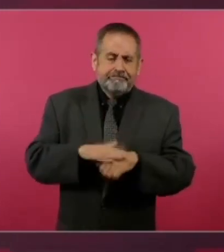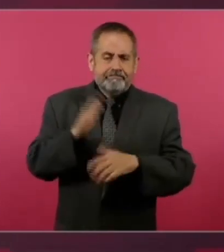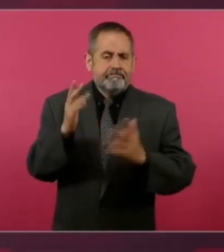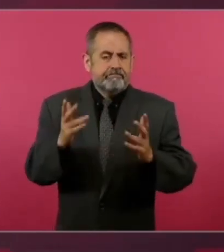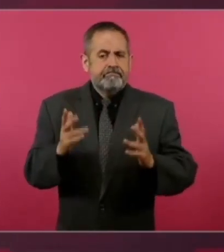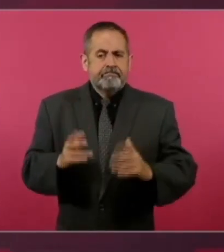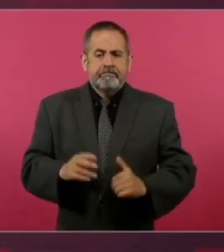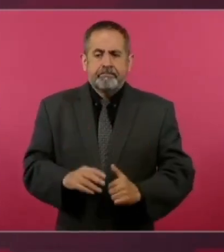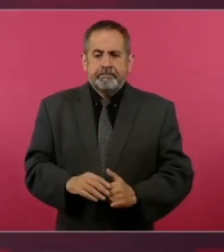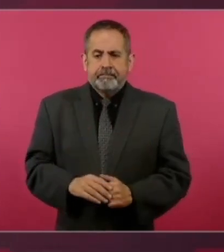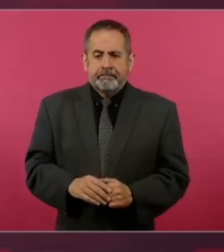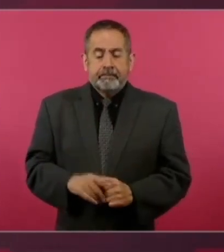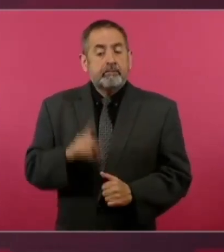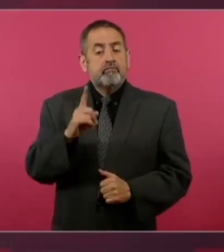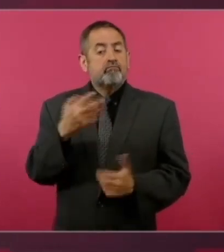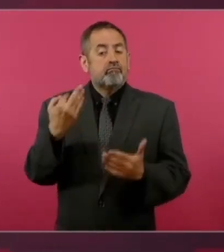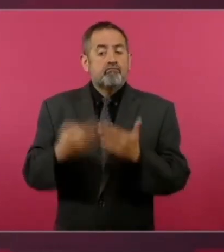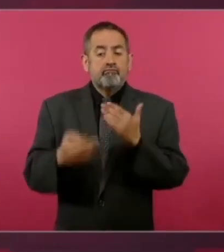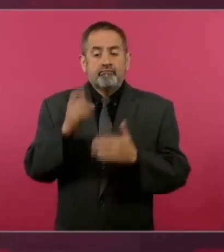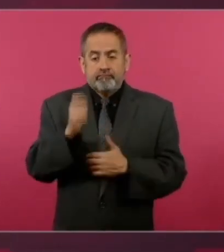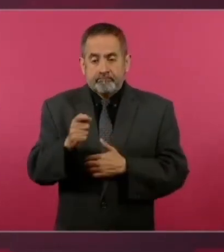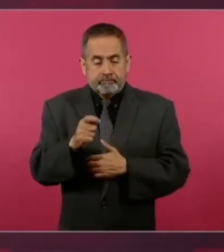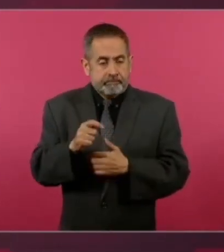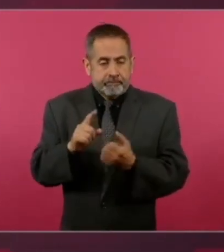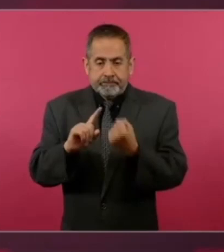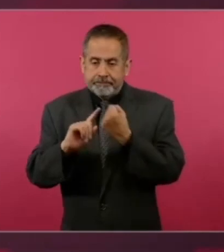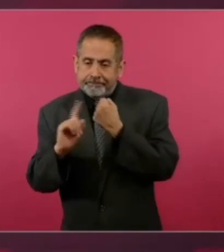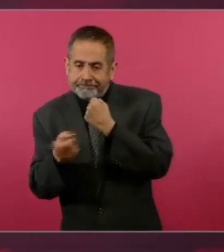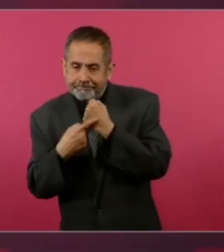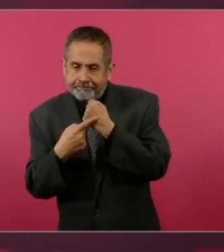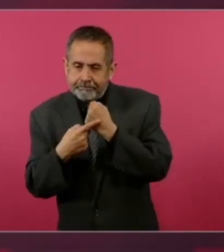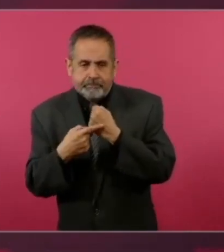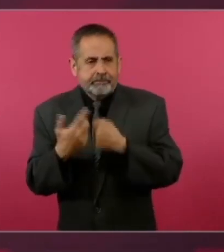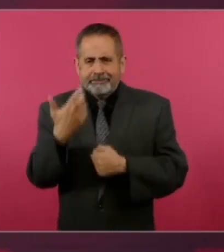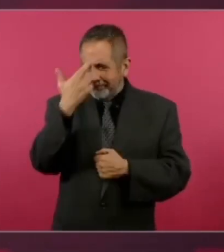Y hace falta atender las causas,